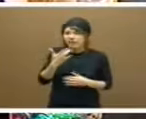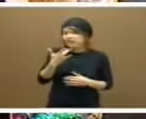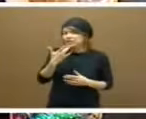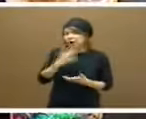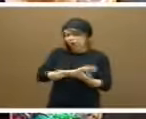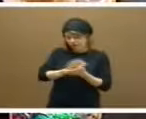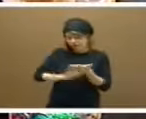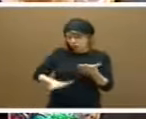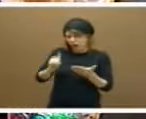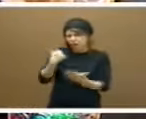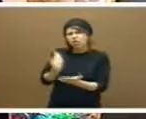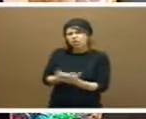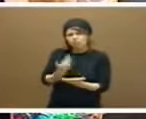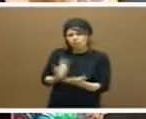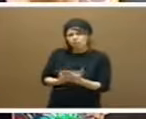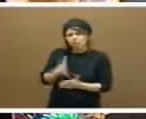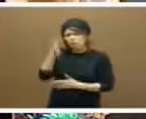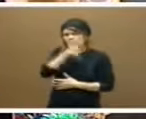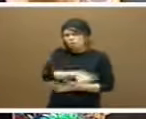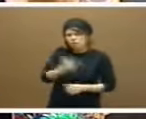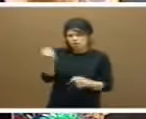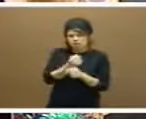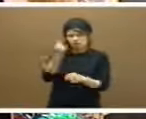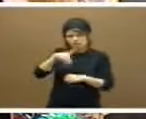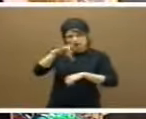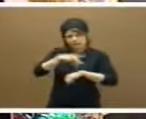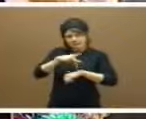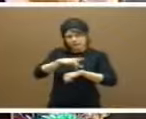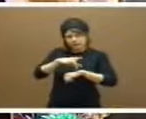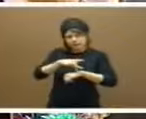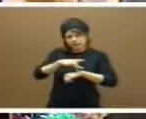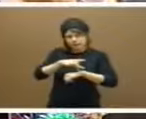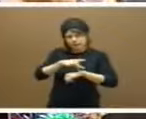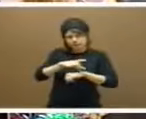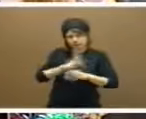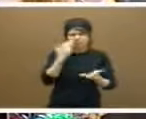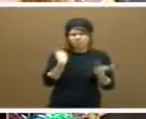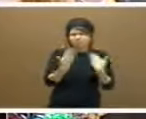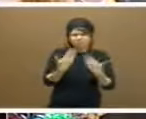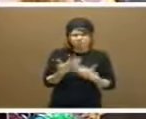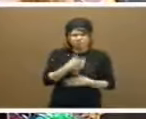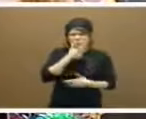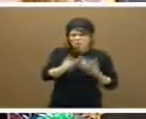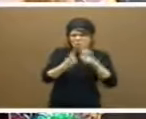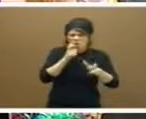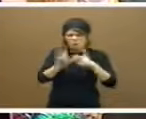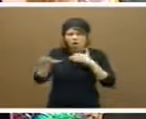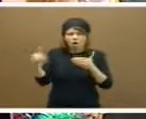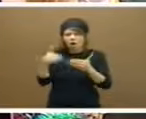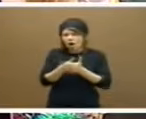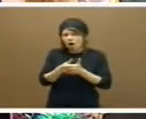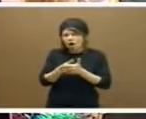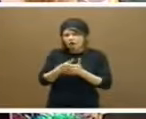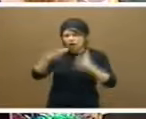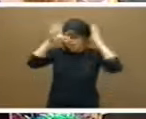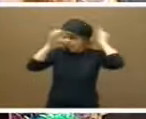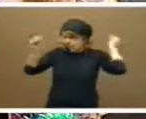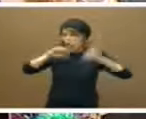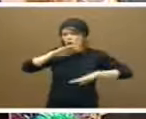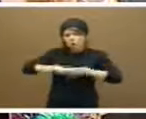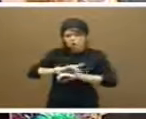un informe que demuestre denuncias de trabajadores y pacientes que van desde el trato vejatorio que han sufrido hasta el incumplimiento de los protocolos